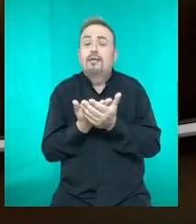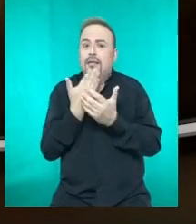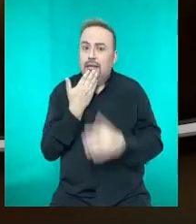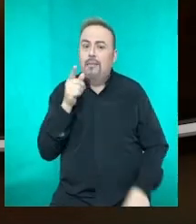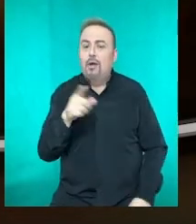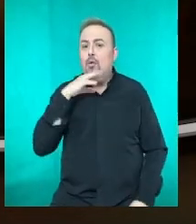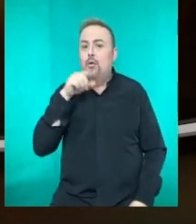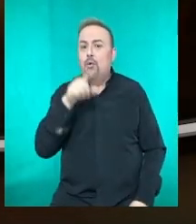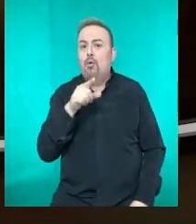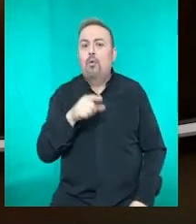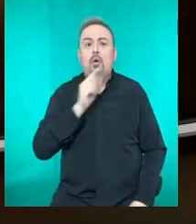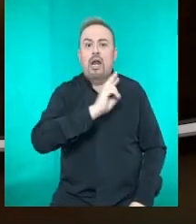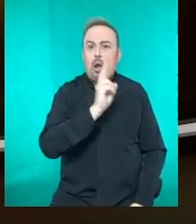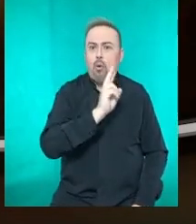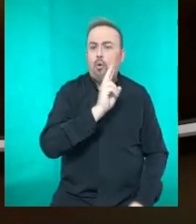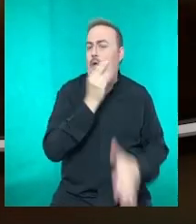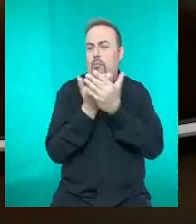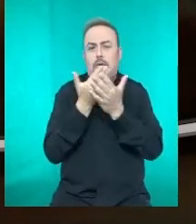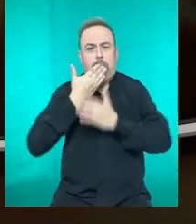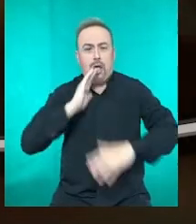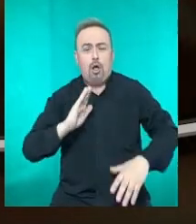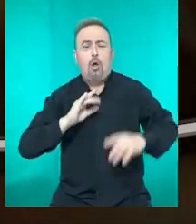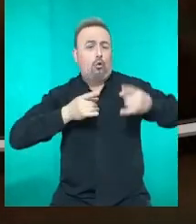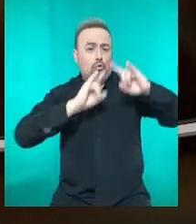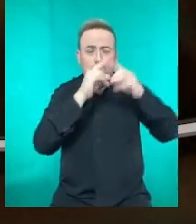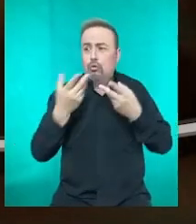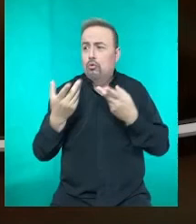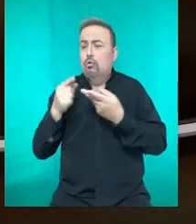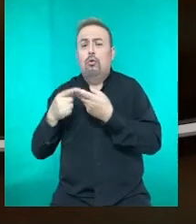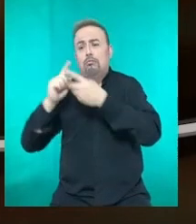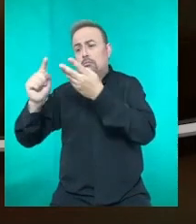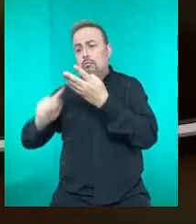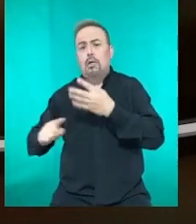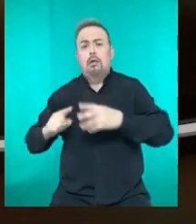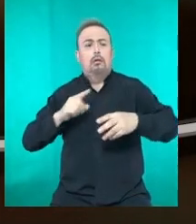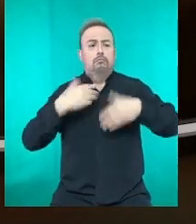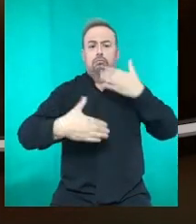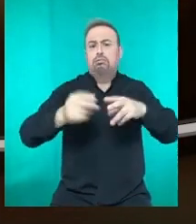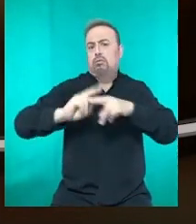uso eficiente de los recursos, tanto en construcción como en las distintas faenas posibles.